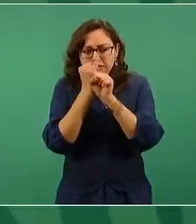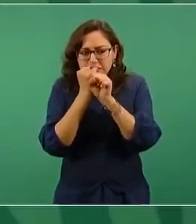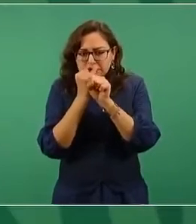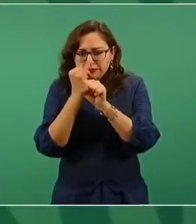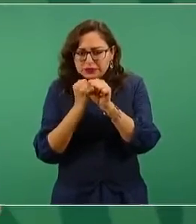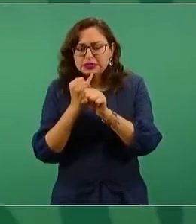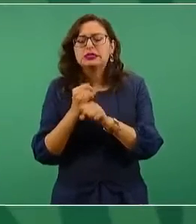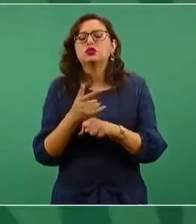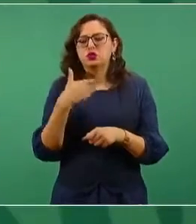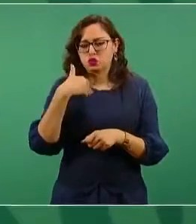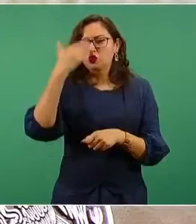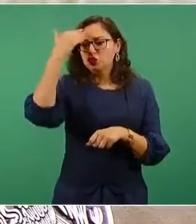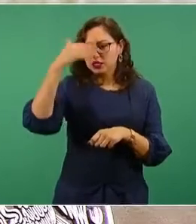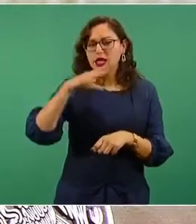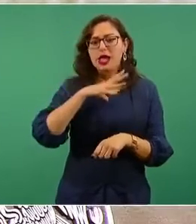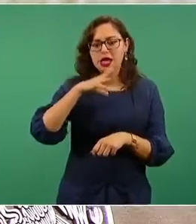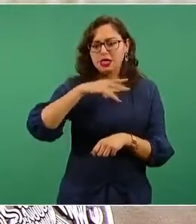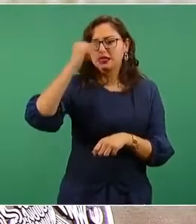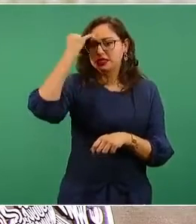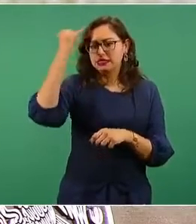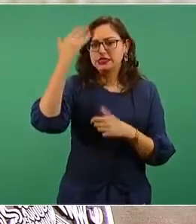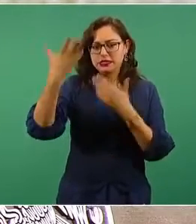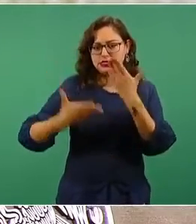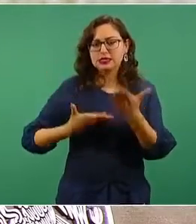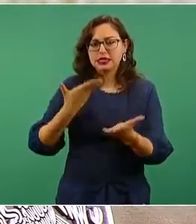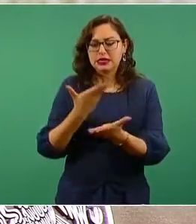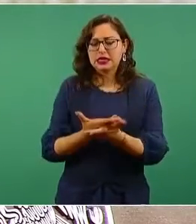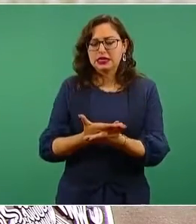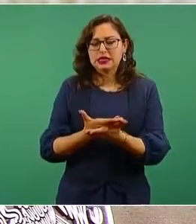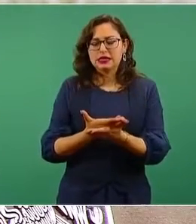enterado de esa iniciativa del